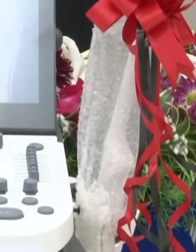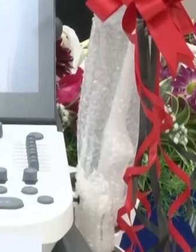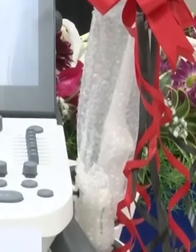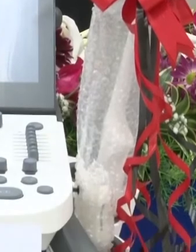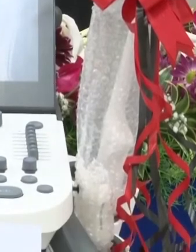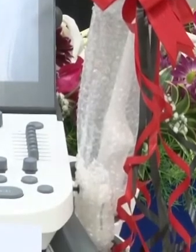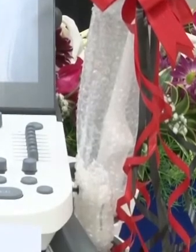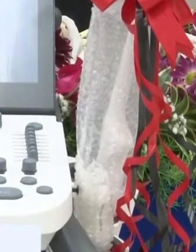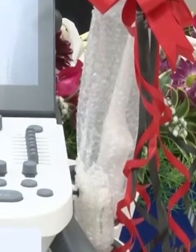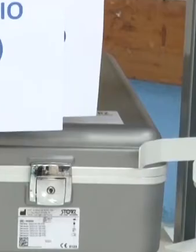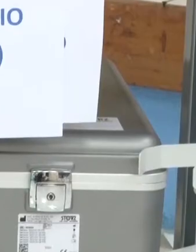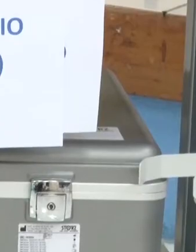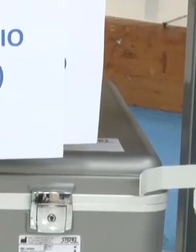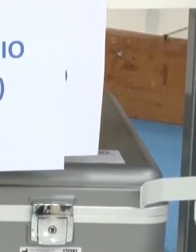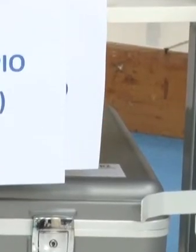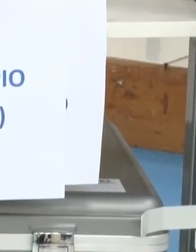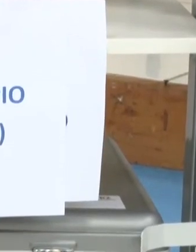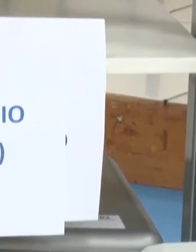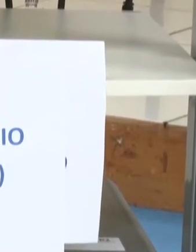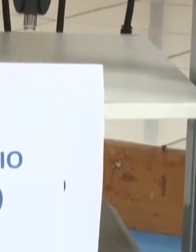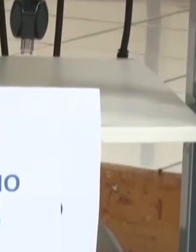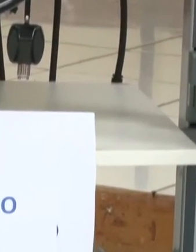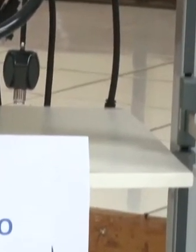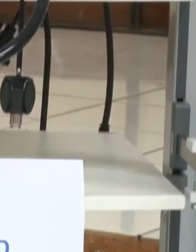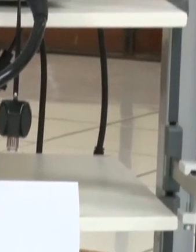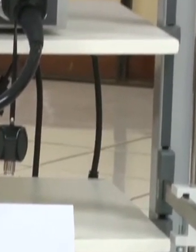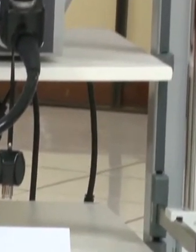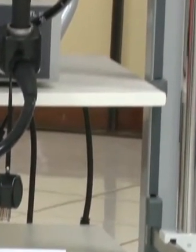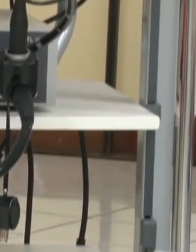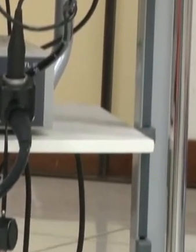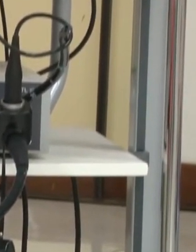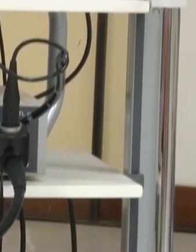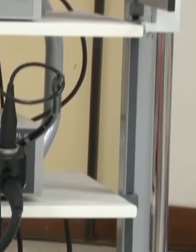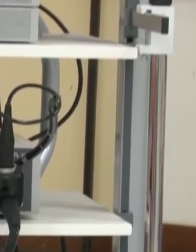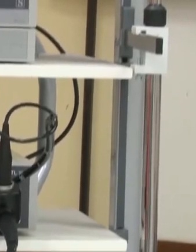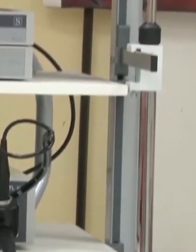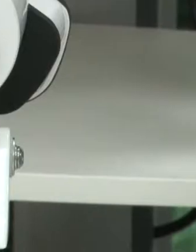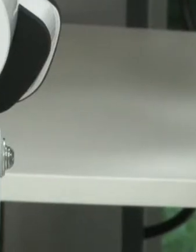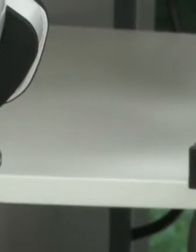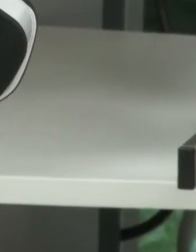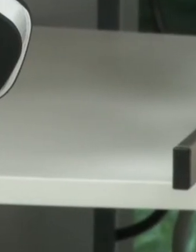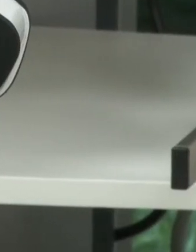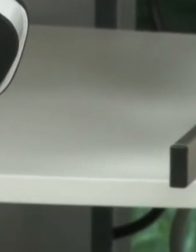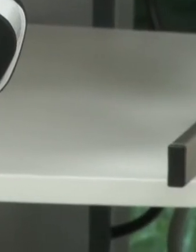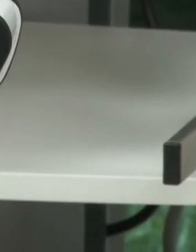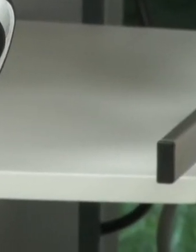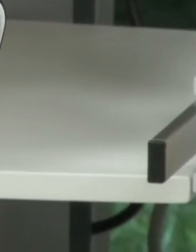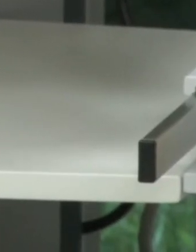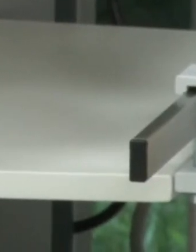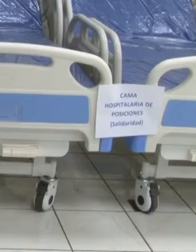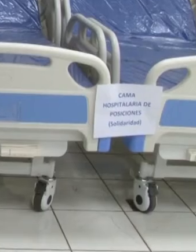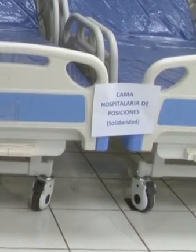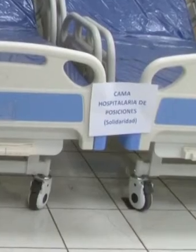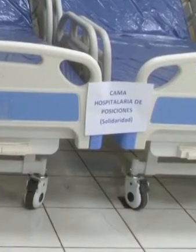térmicas, electrocardiogramas, carros de paro y camillas ginecológicas, entre otros equipos. Para el canal